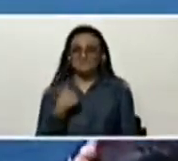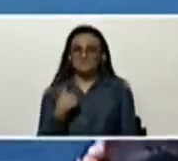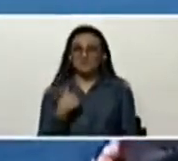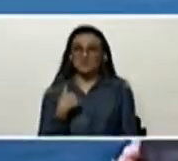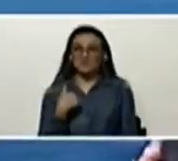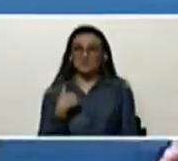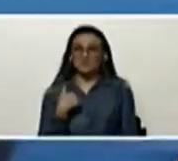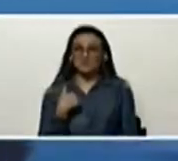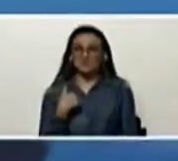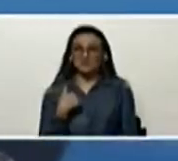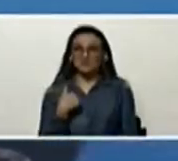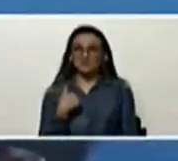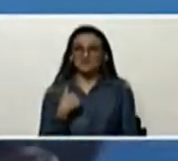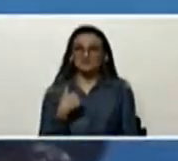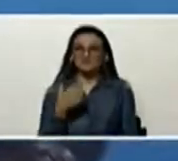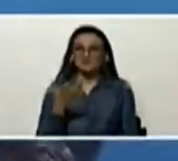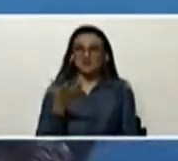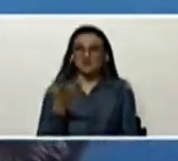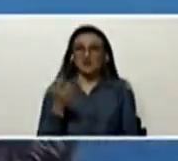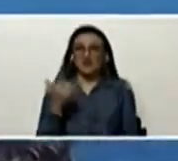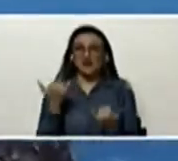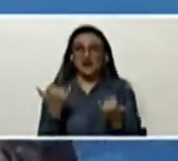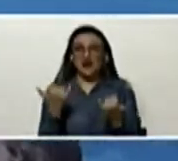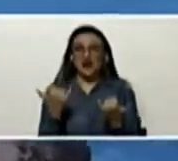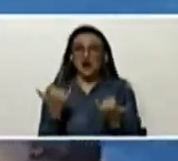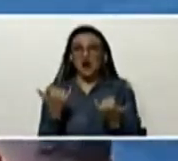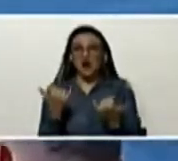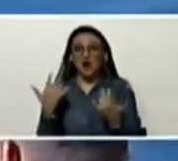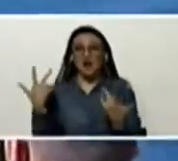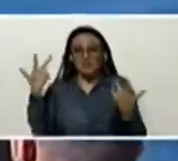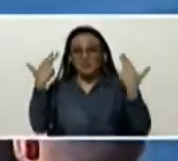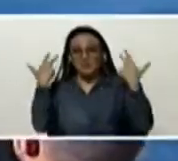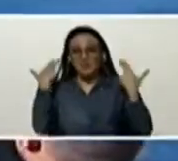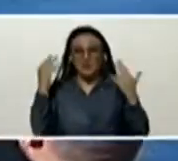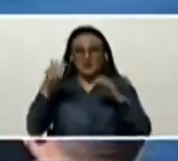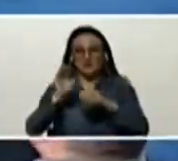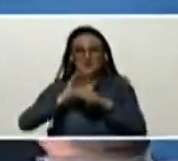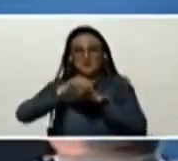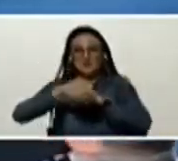con esa melenita ahí, ¿no? Ahora quedamos un poco desmelenados, pero ahí vamos.